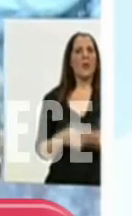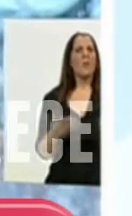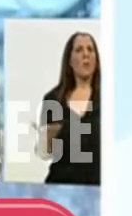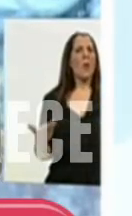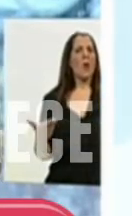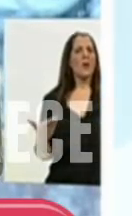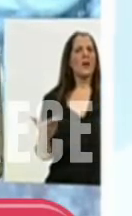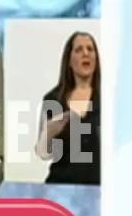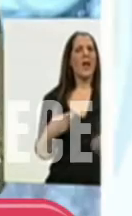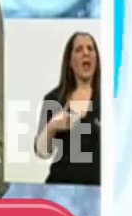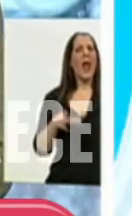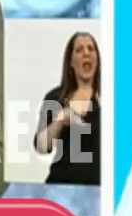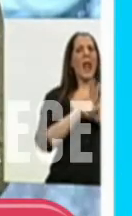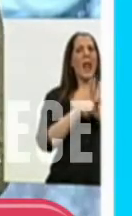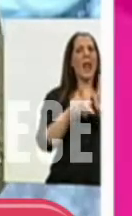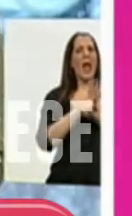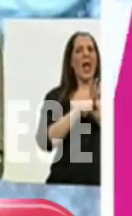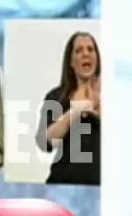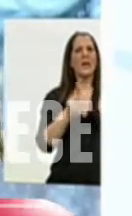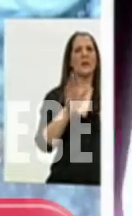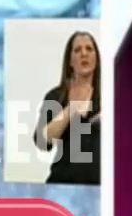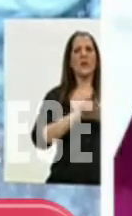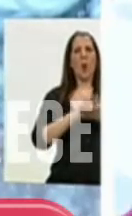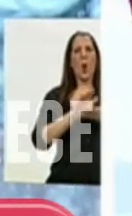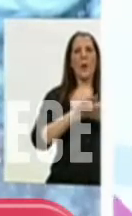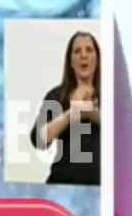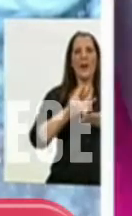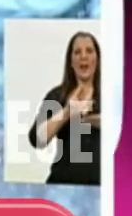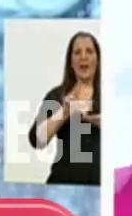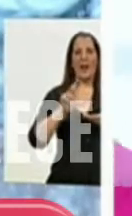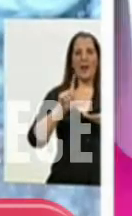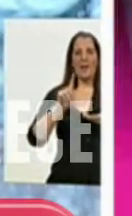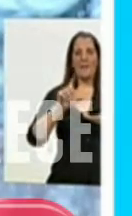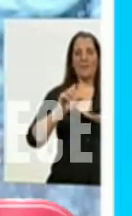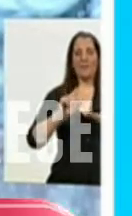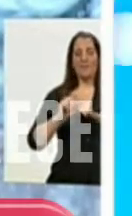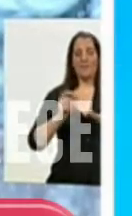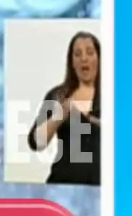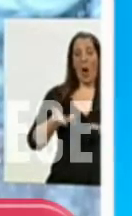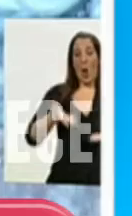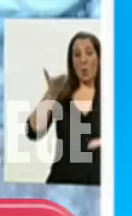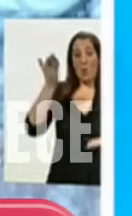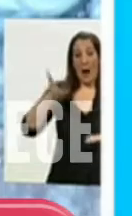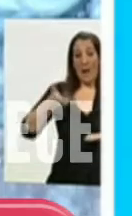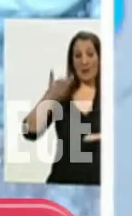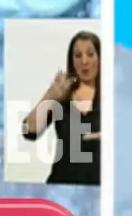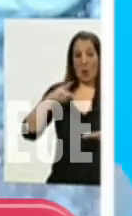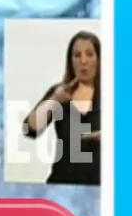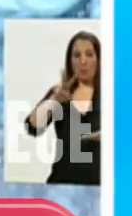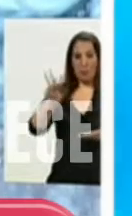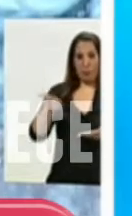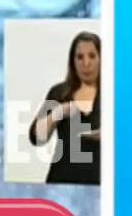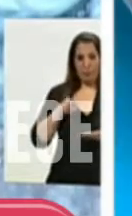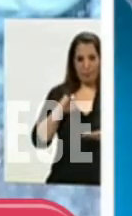declarar Vudú por la causa Chicone, también había manifestantes sí. en la puerta. Poco menos, sí. Poco. Bueno, pero había gente mucho. Apoyando. Digo,